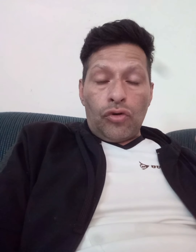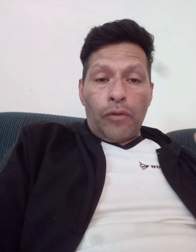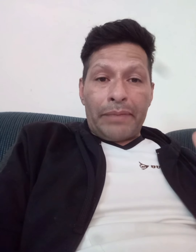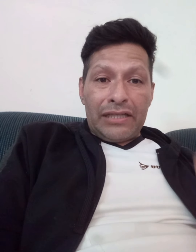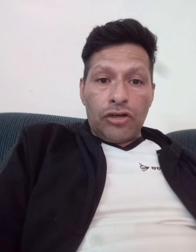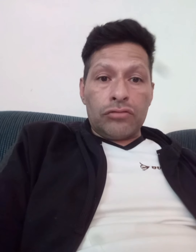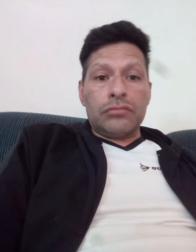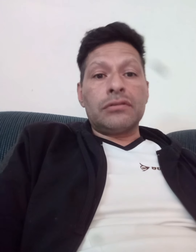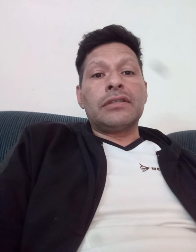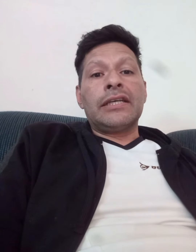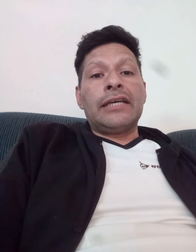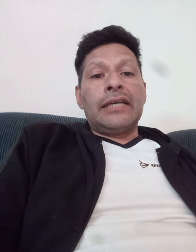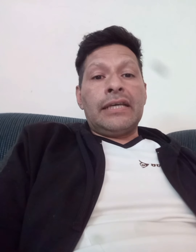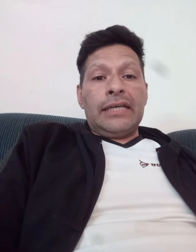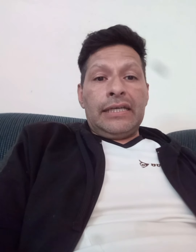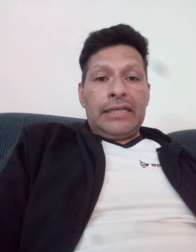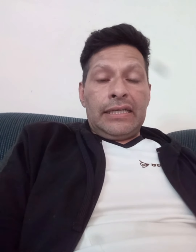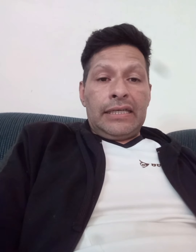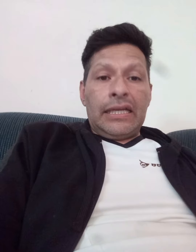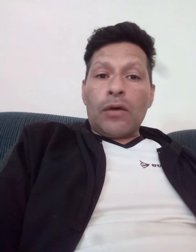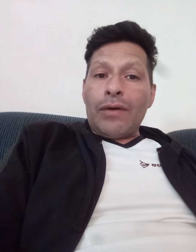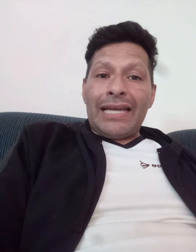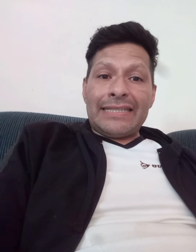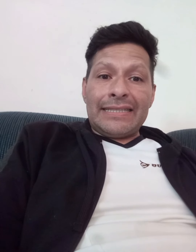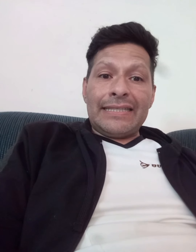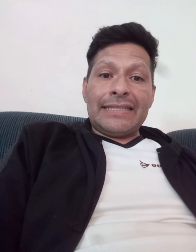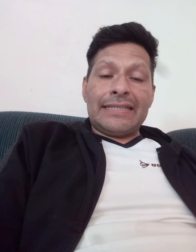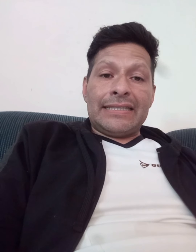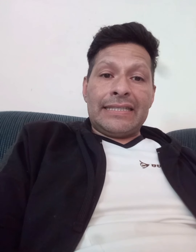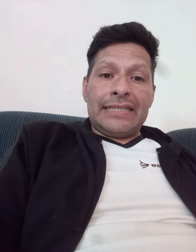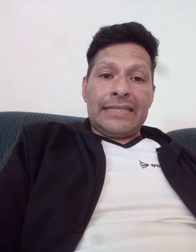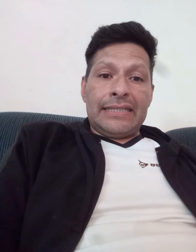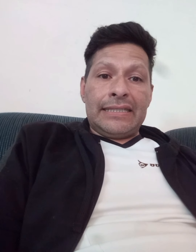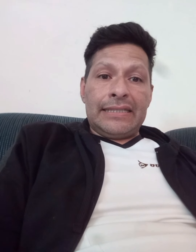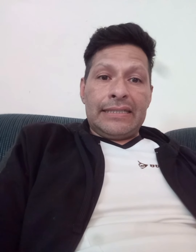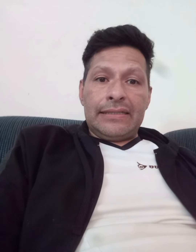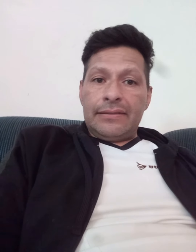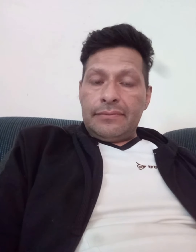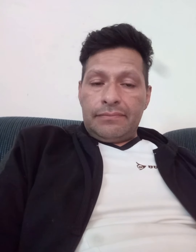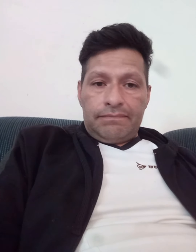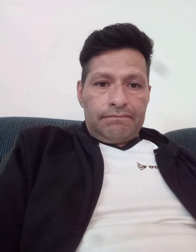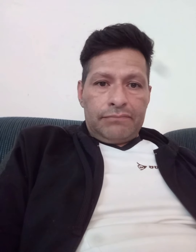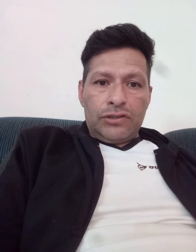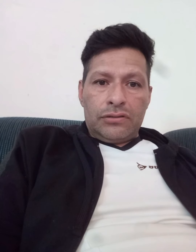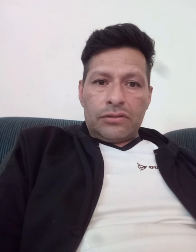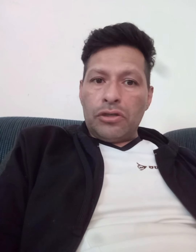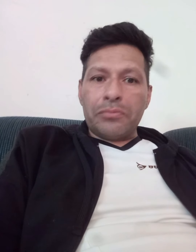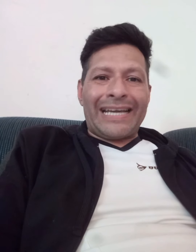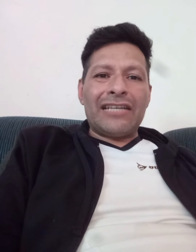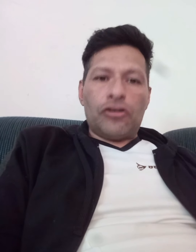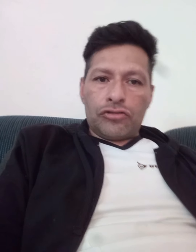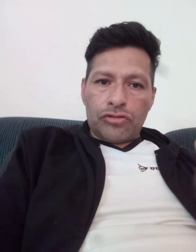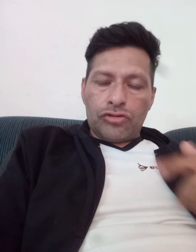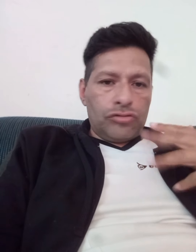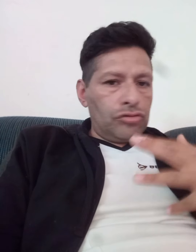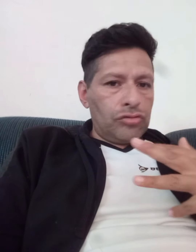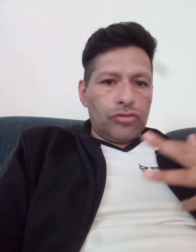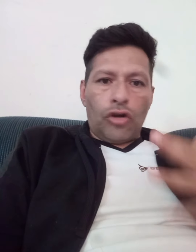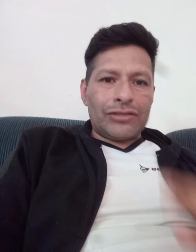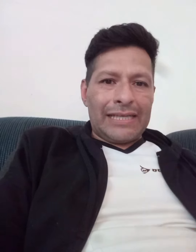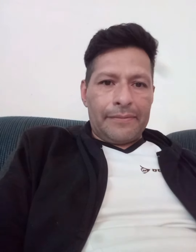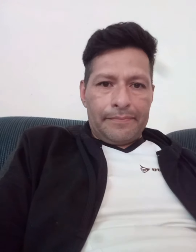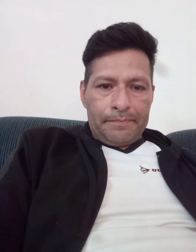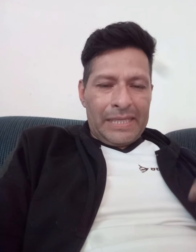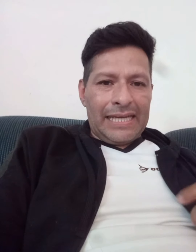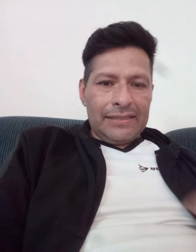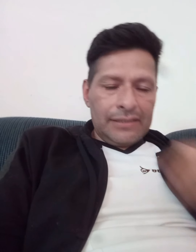su opinión. La cual es, si yo imagino, no